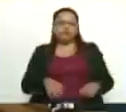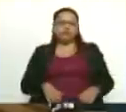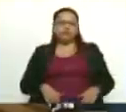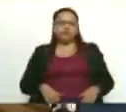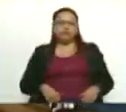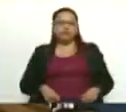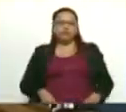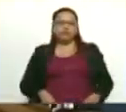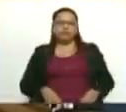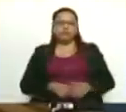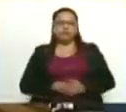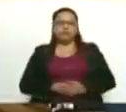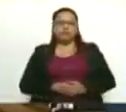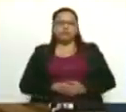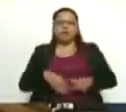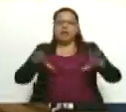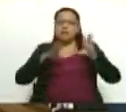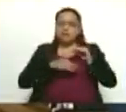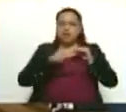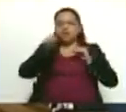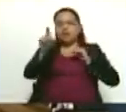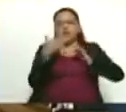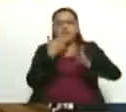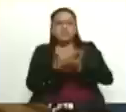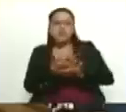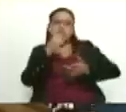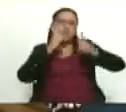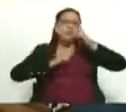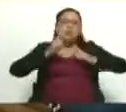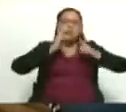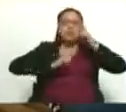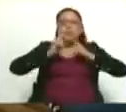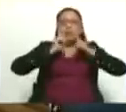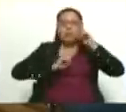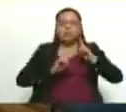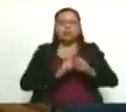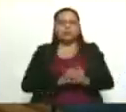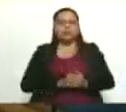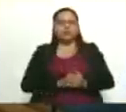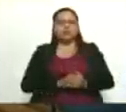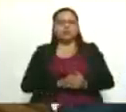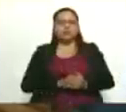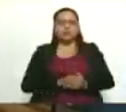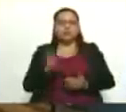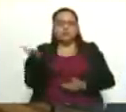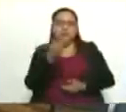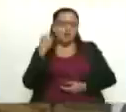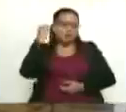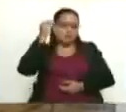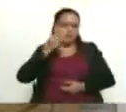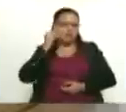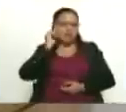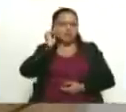para considerar sus llantenes, sus lloros. Y si creen